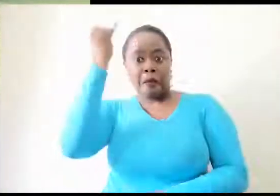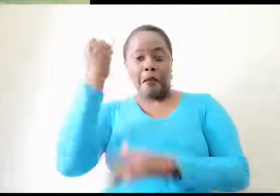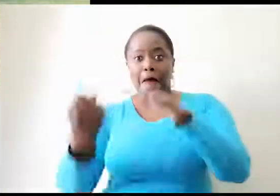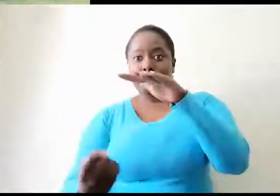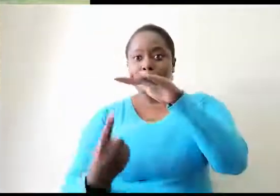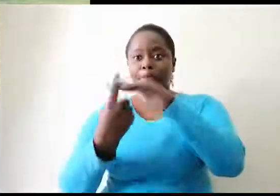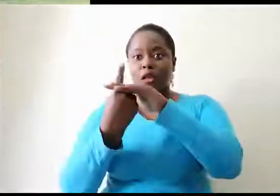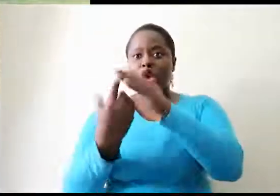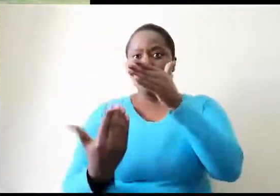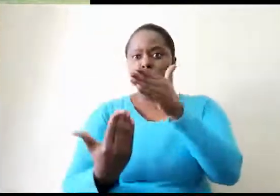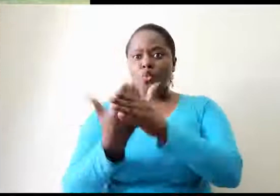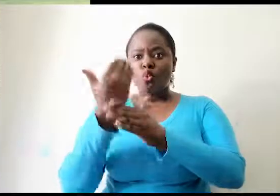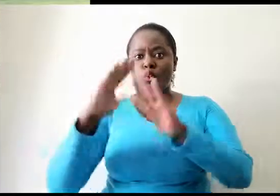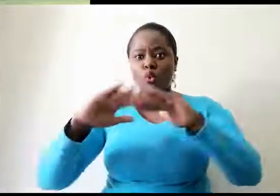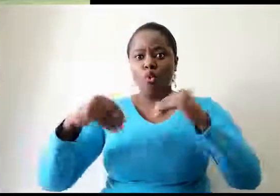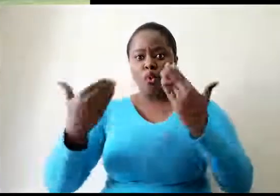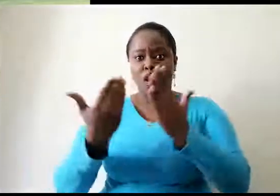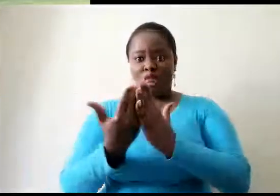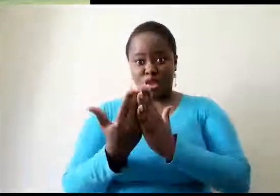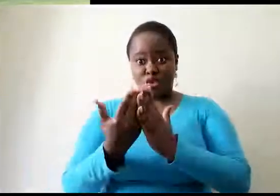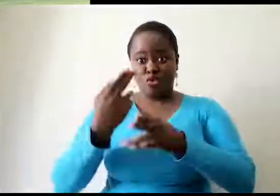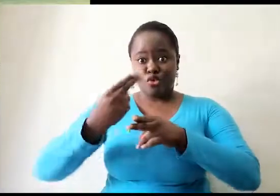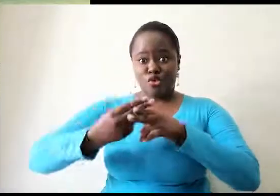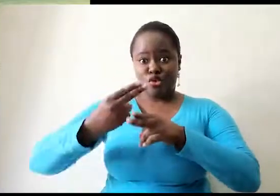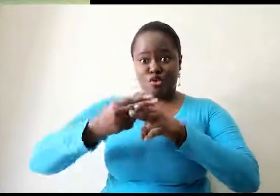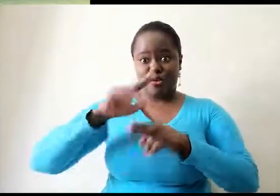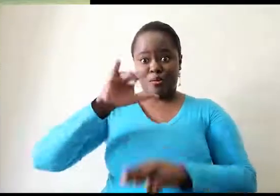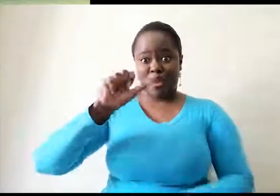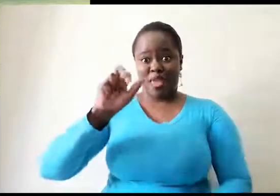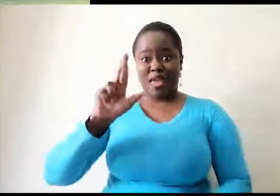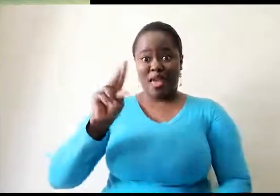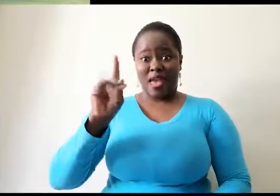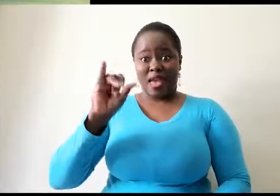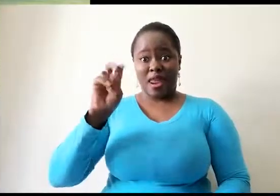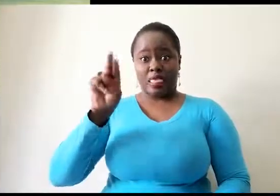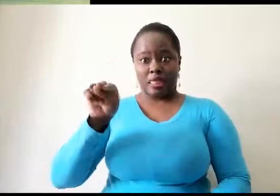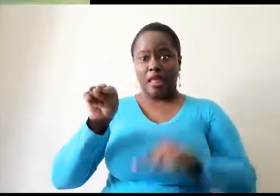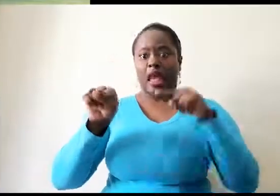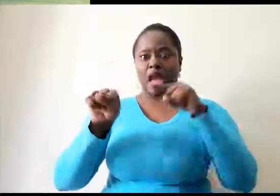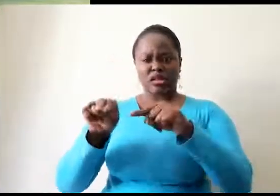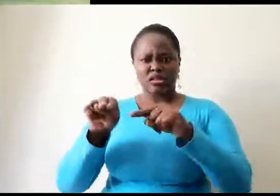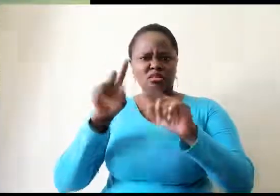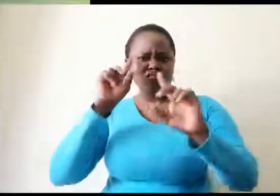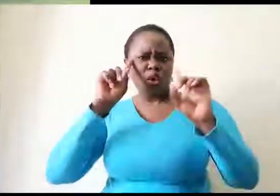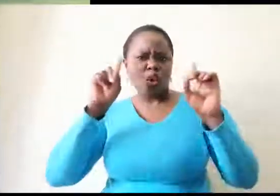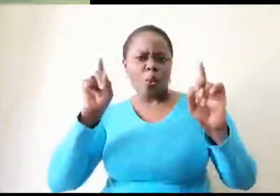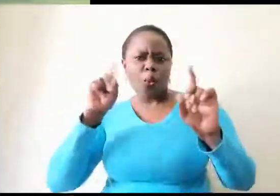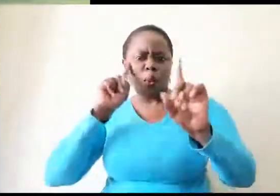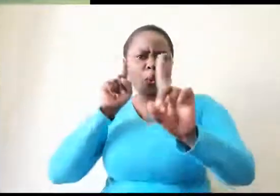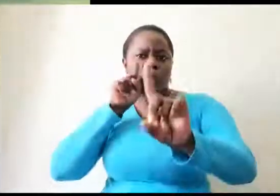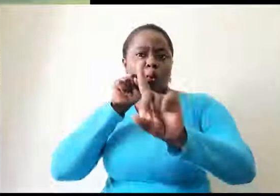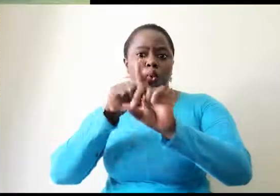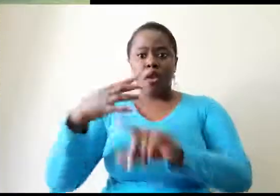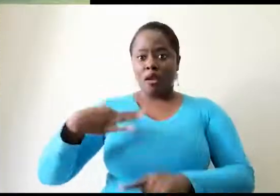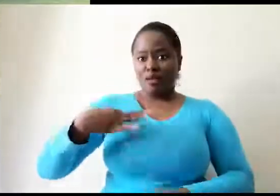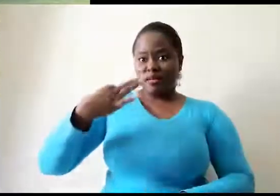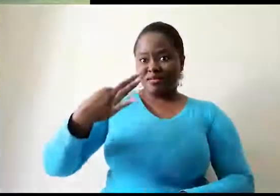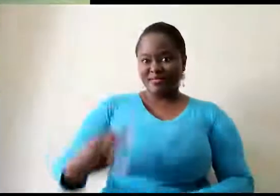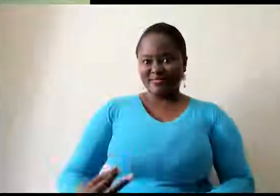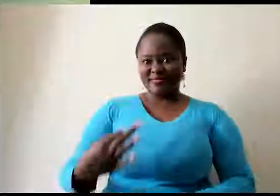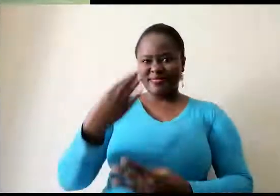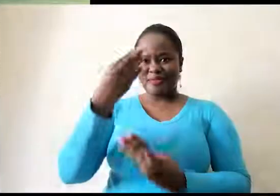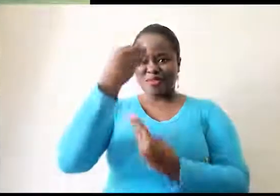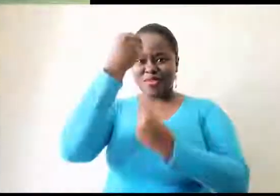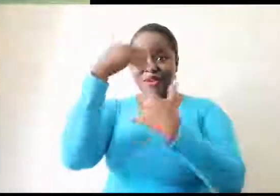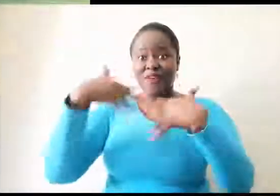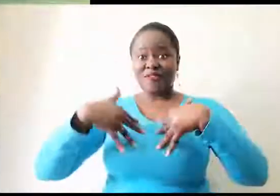asuntos éticos. En esta escuela, en el jardín, él se dedicará a una vida de completo ascetismo